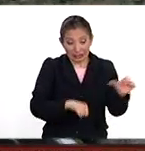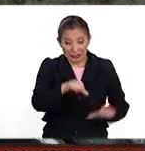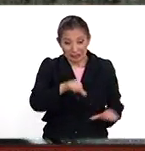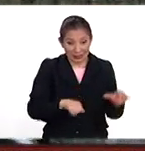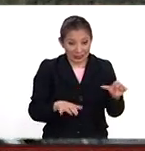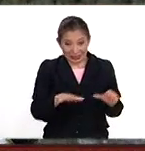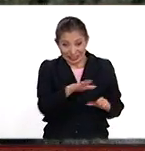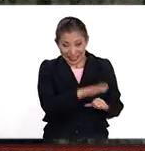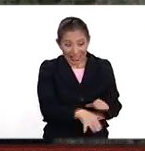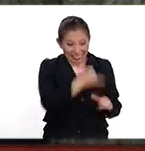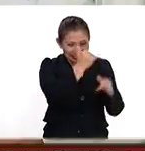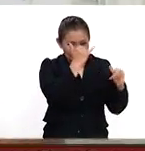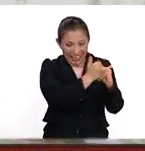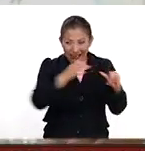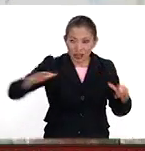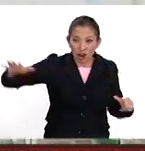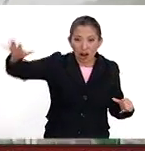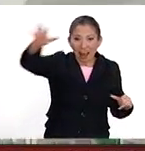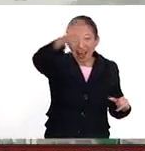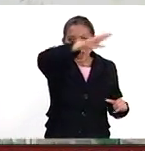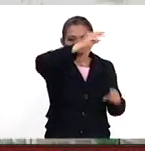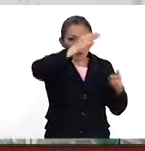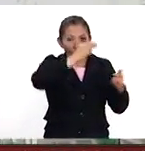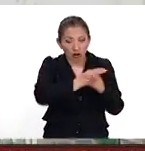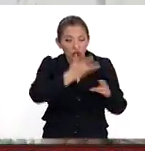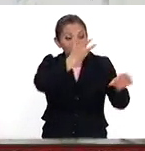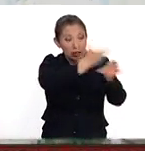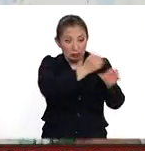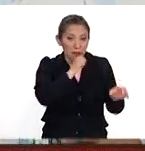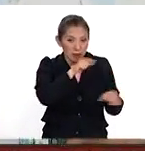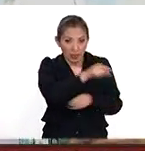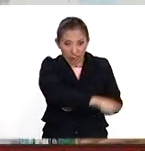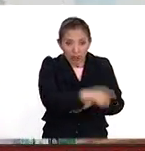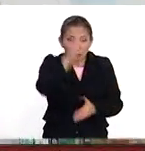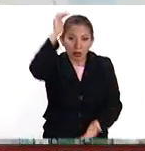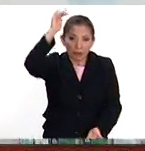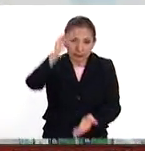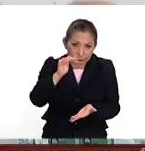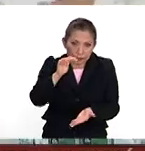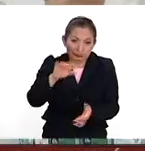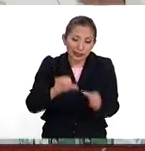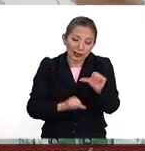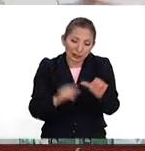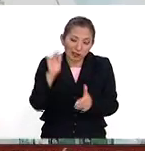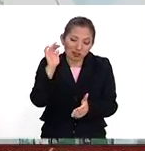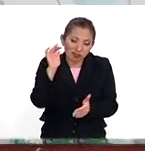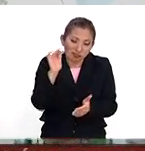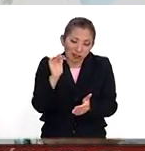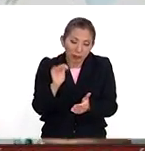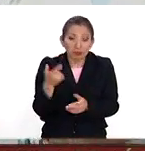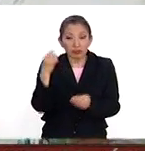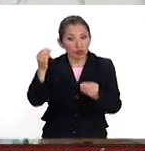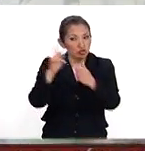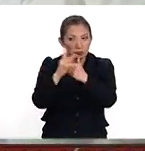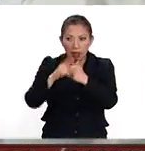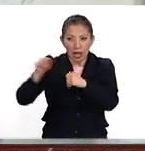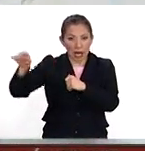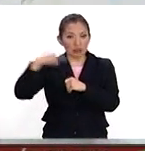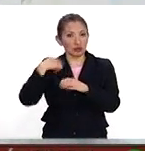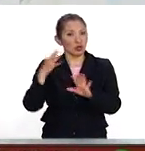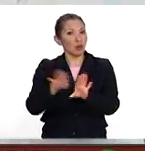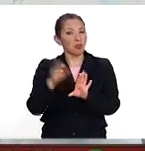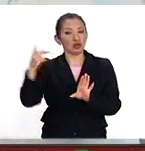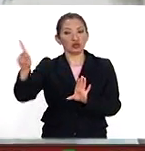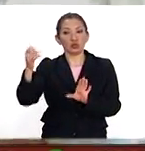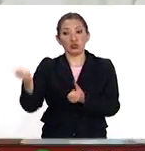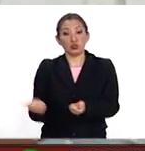actividad internacional, incluido Estados Unidos, se ha reducido. Muchos países han bajado